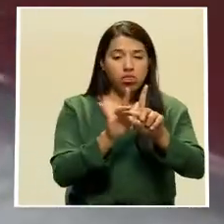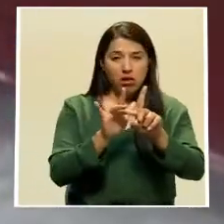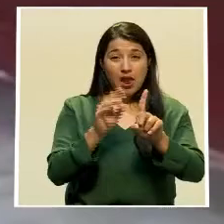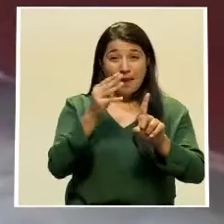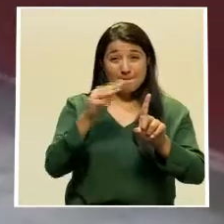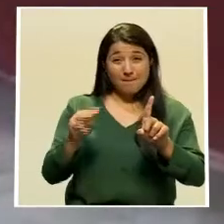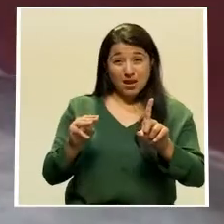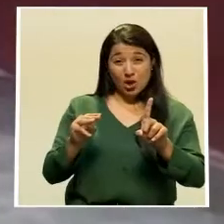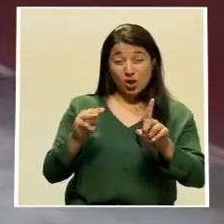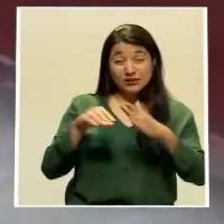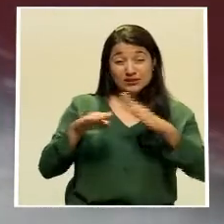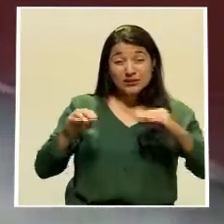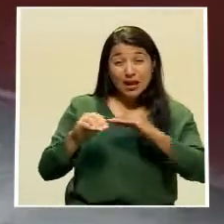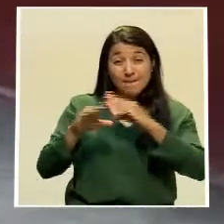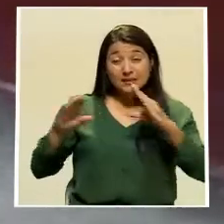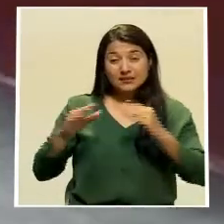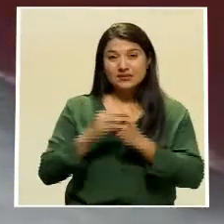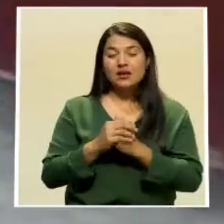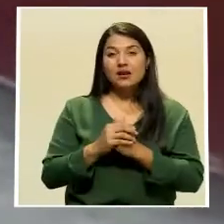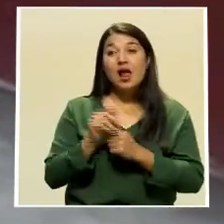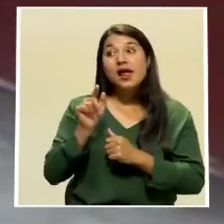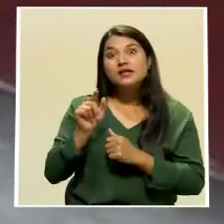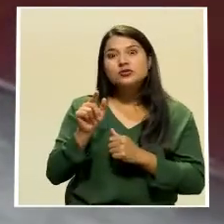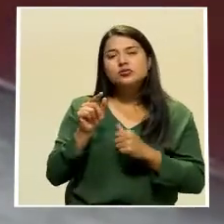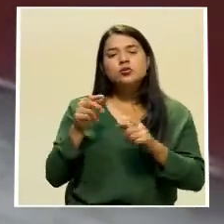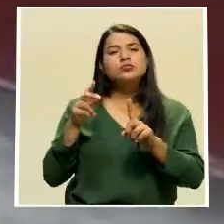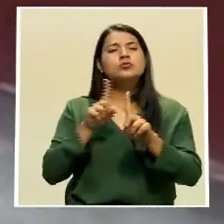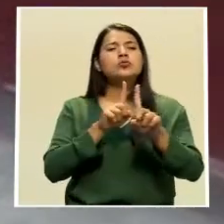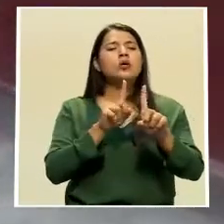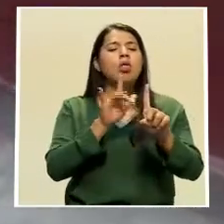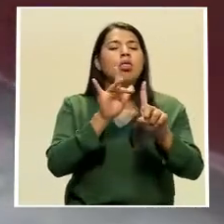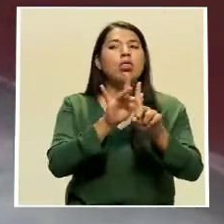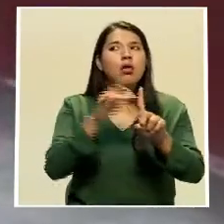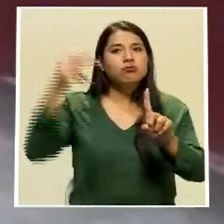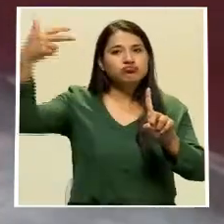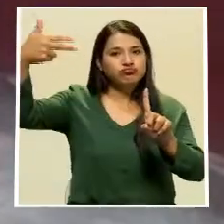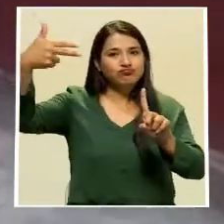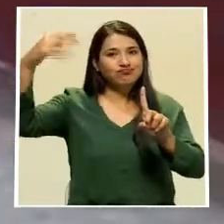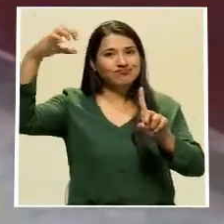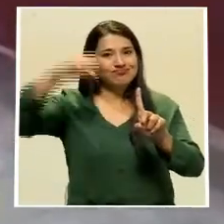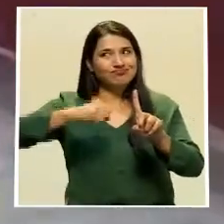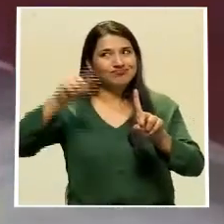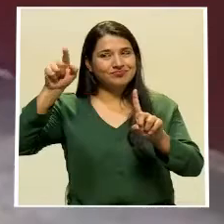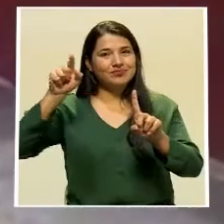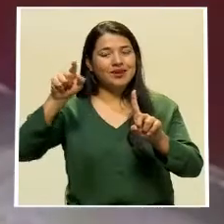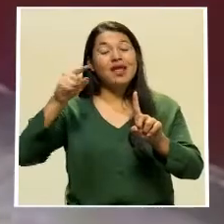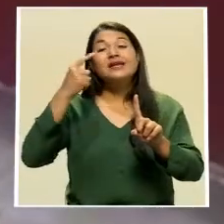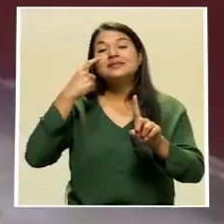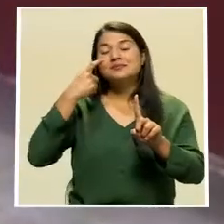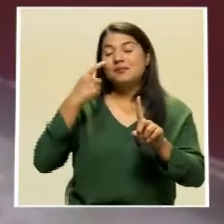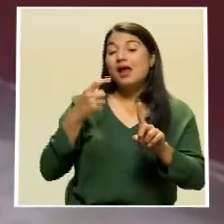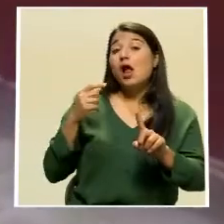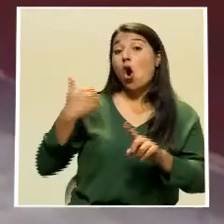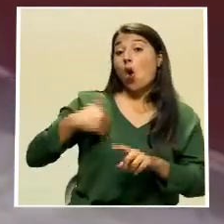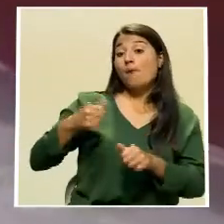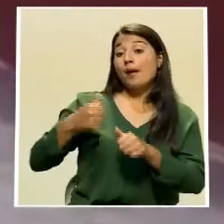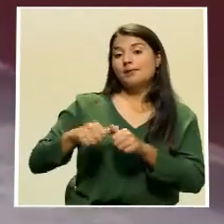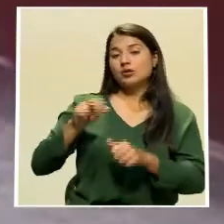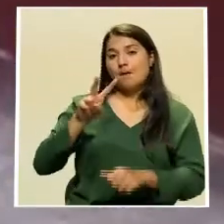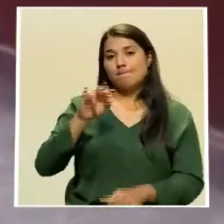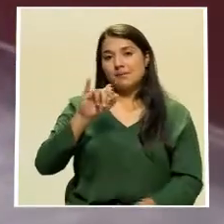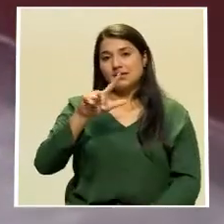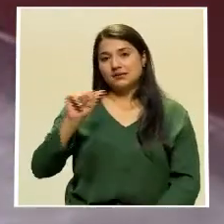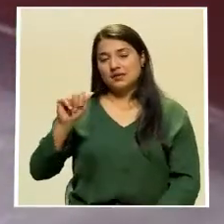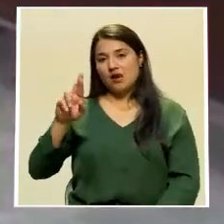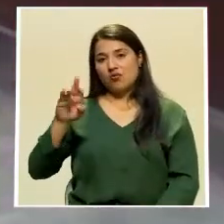pasada a las 9 de la mañana. El delito quedó captado por una videocámara de la zona donde se muestra cómo el hombre de apellido Villarreal